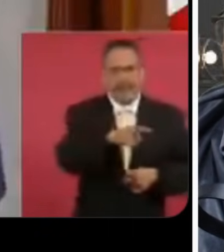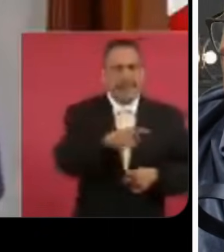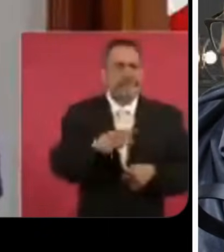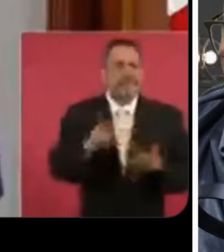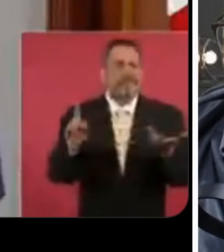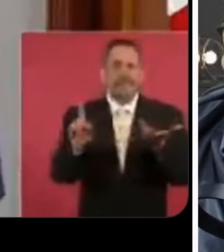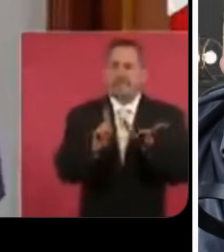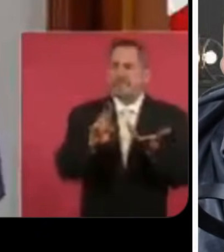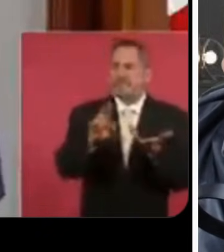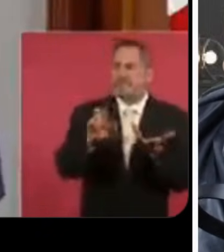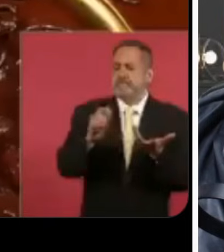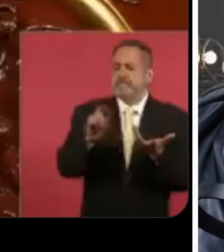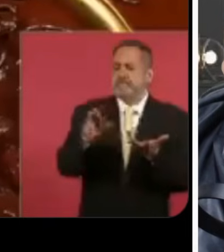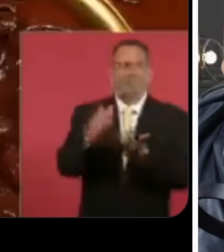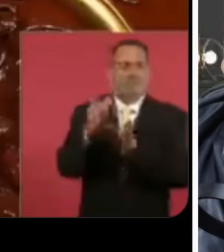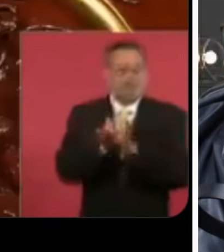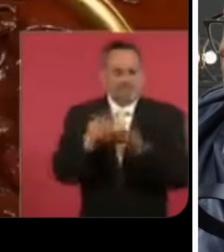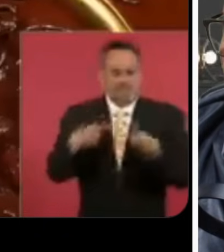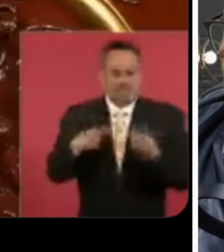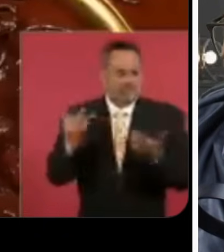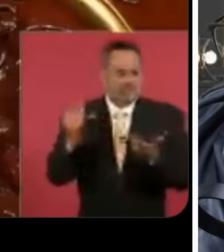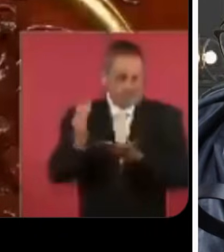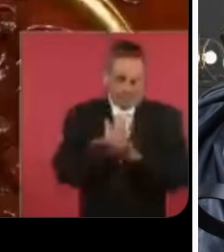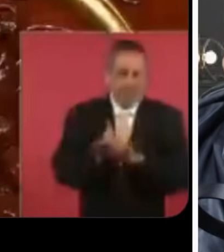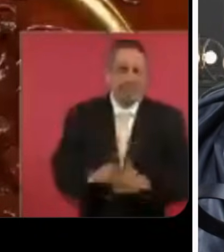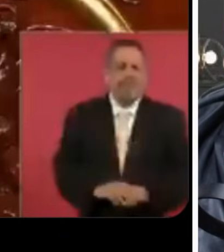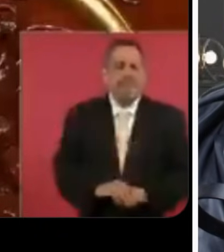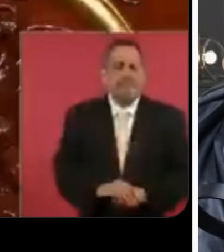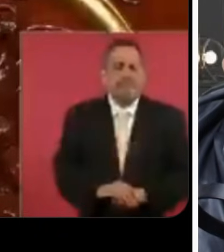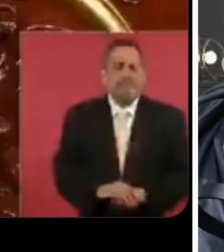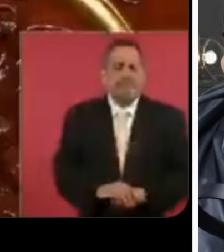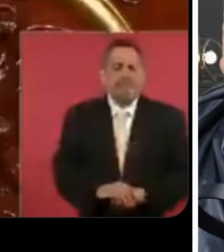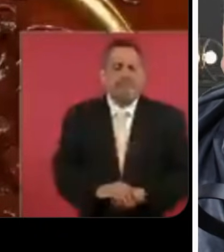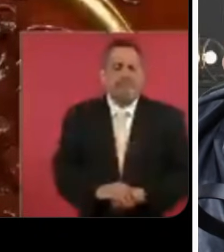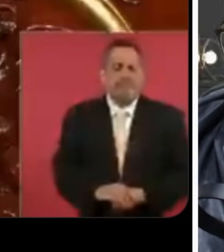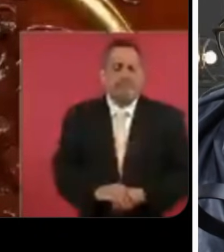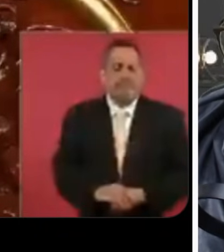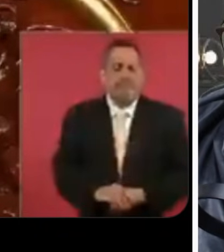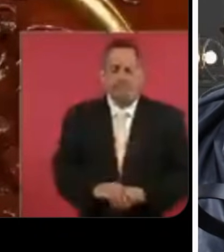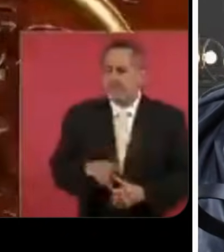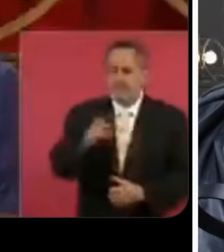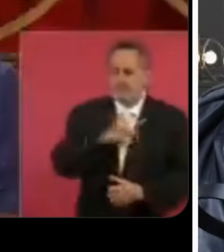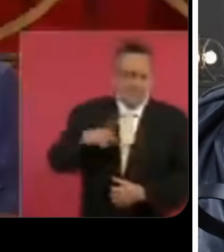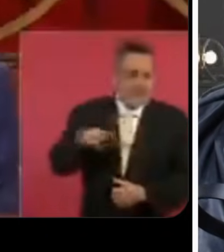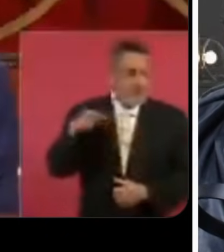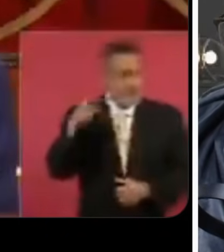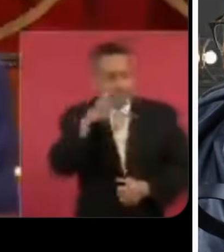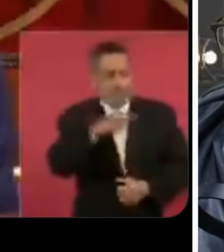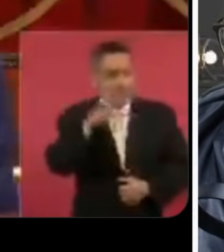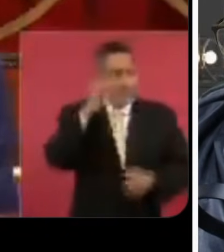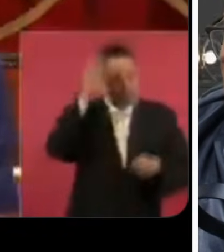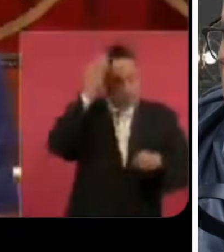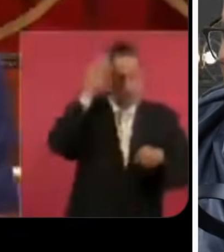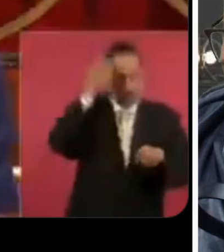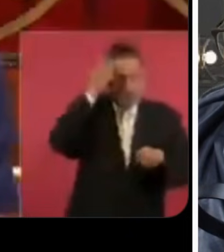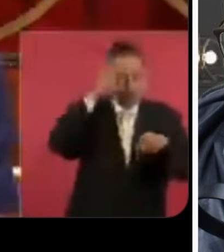al Partido Revolucionario y al Partido Acción Nacional, que el presidente López Obrador manda la iniciativa